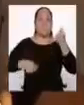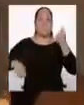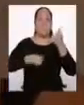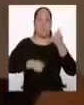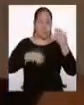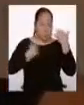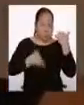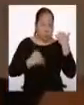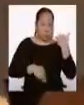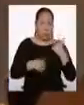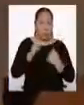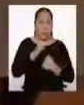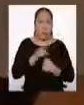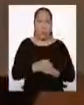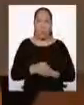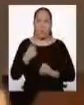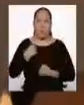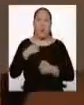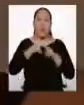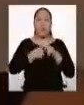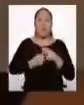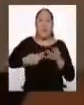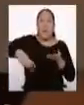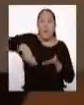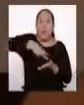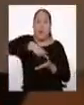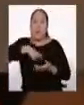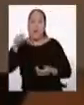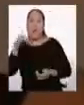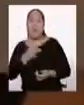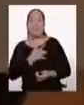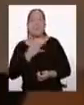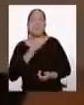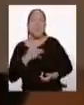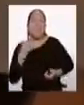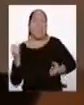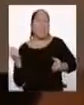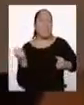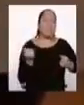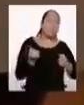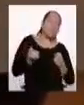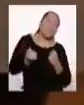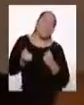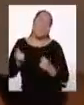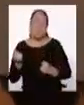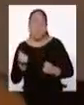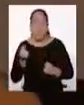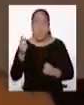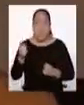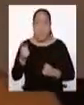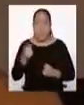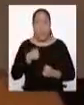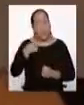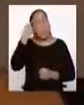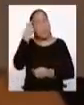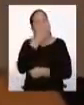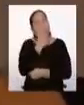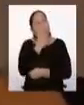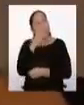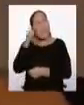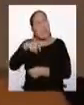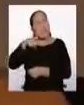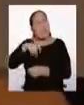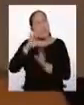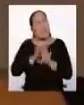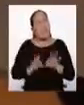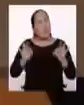trabajar con ellos actividades primarias, a bailar, a moverse, etc. Pero lo que yo sentía era que ellos tenían que conocer el origen de todo, y es